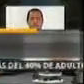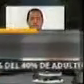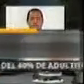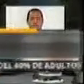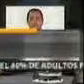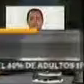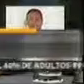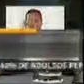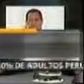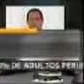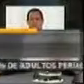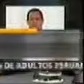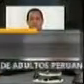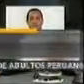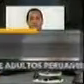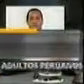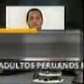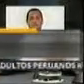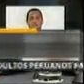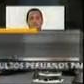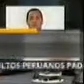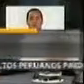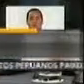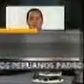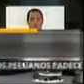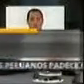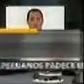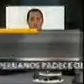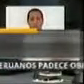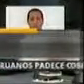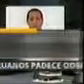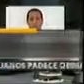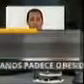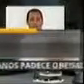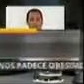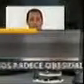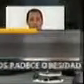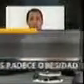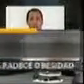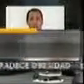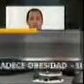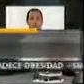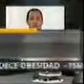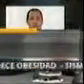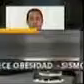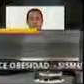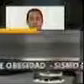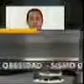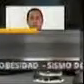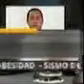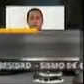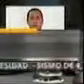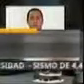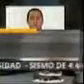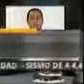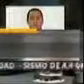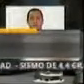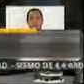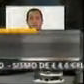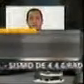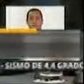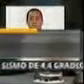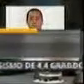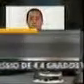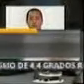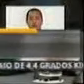intereses de la nación. Fue una reunión realizada en el Palacio Nacional de Justicia,